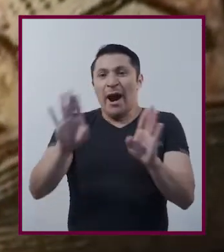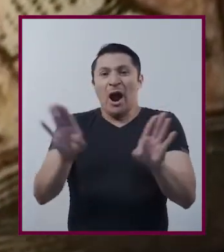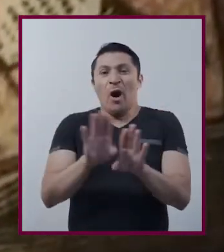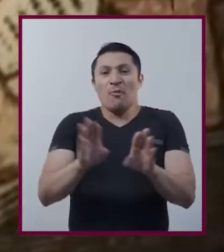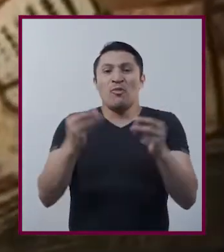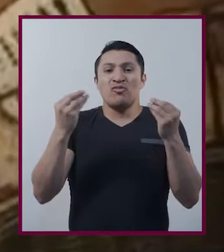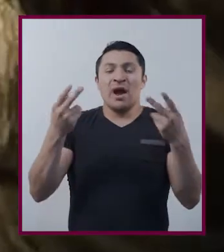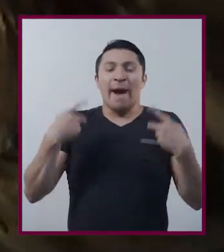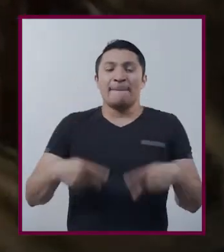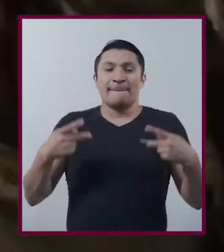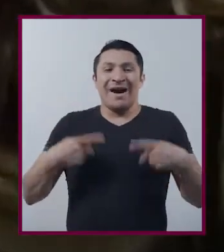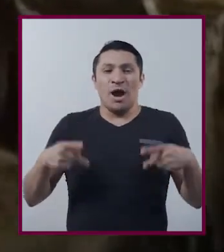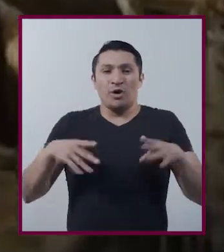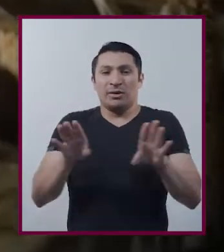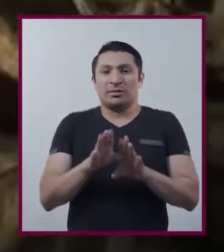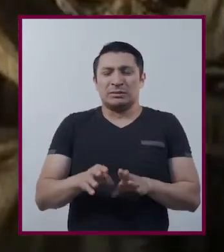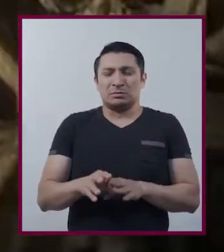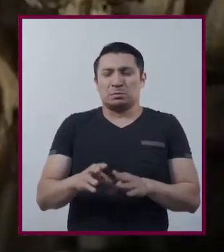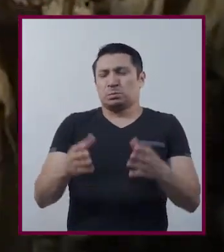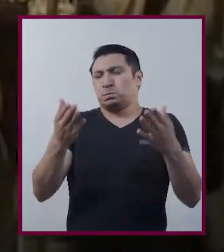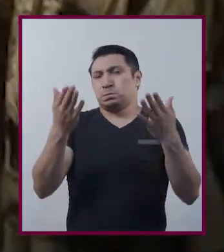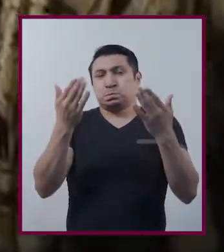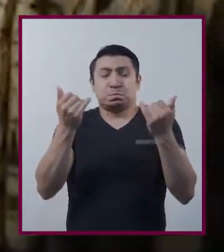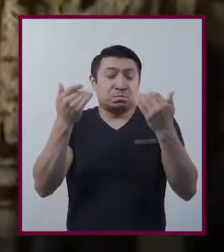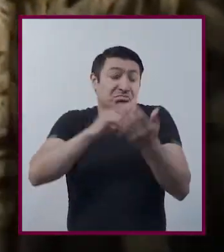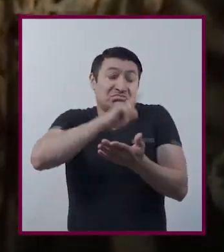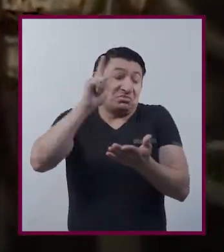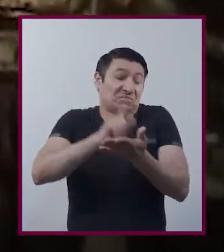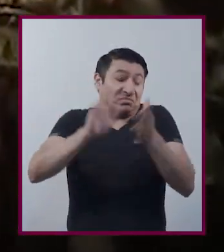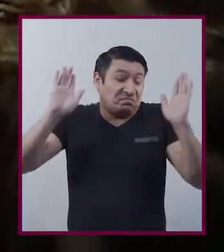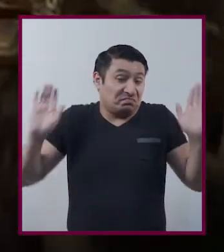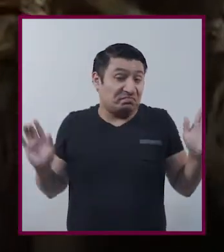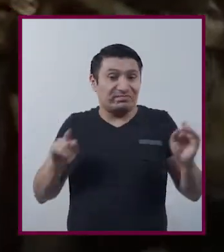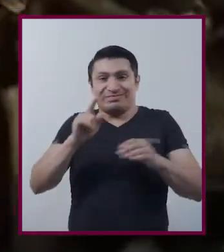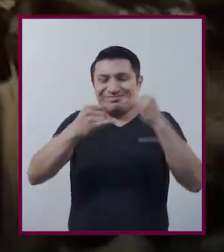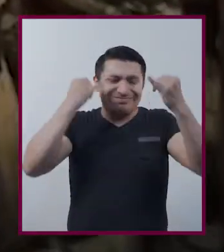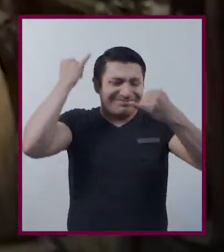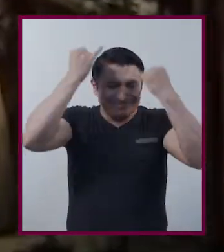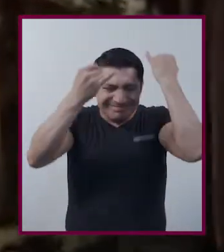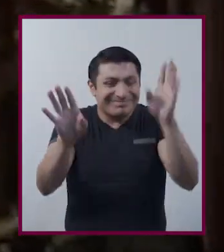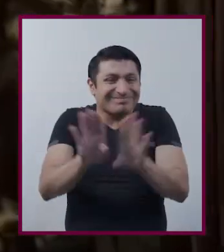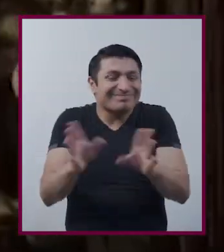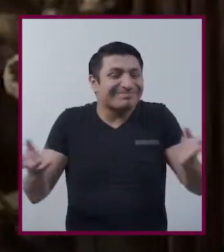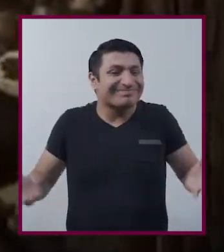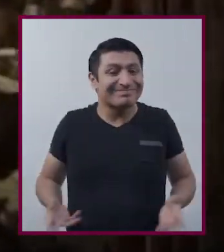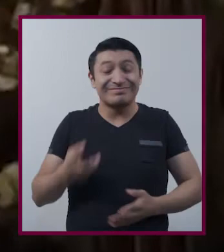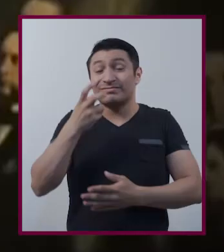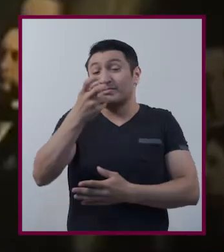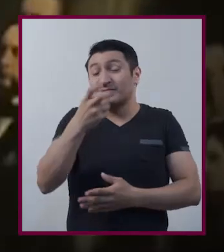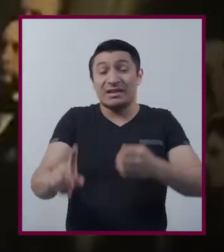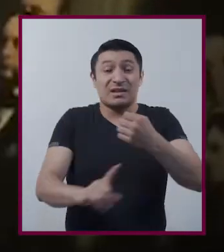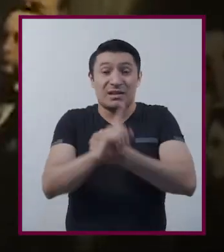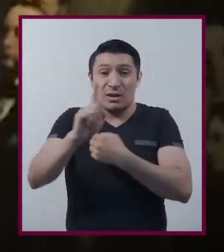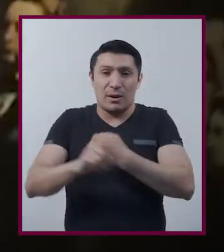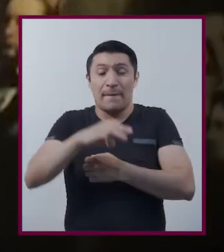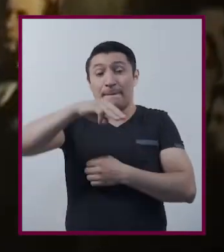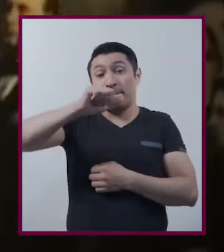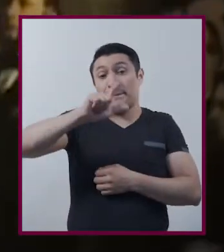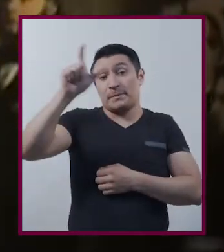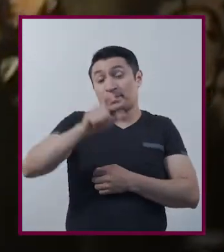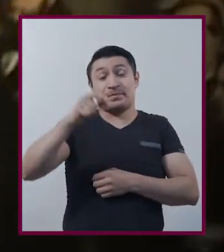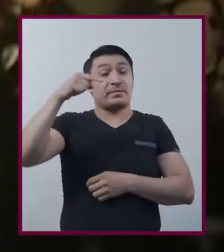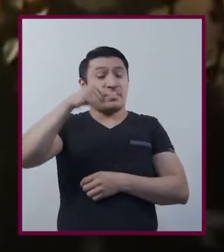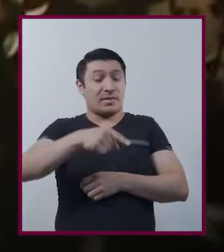marginalidad. Pareciera que la mayoría de la población era invisible para la ley. ¿Te lo puedes imaginar? Ante esta